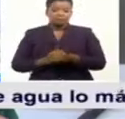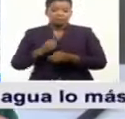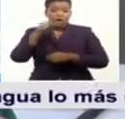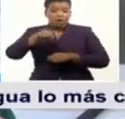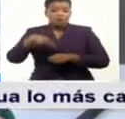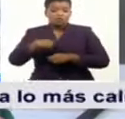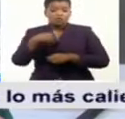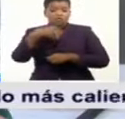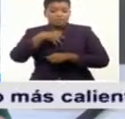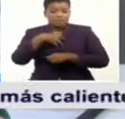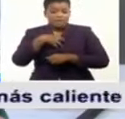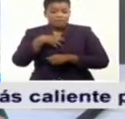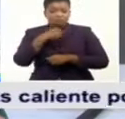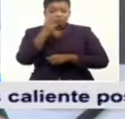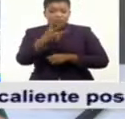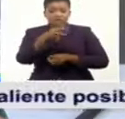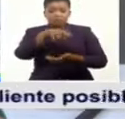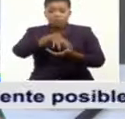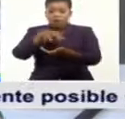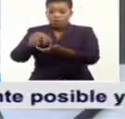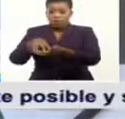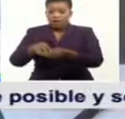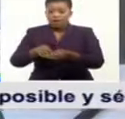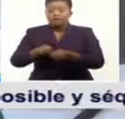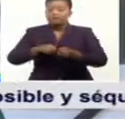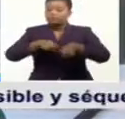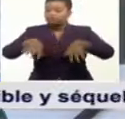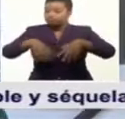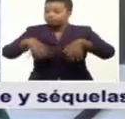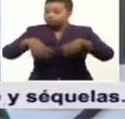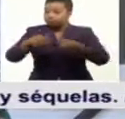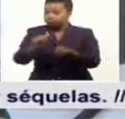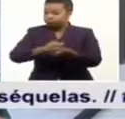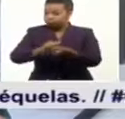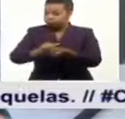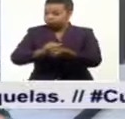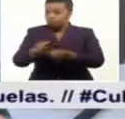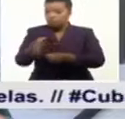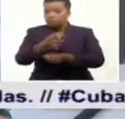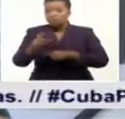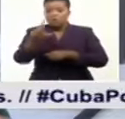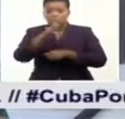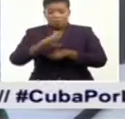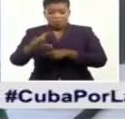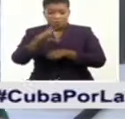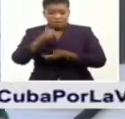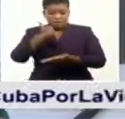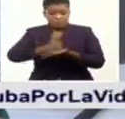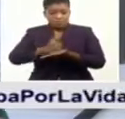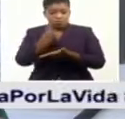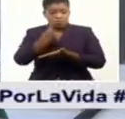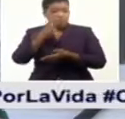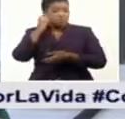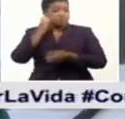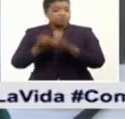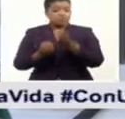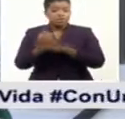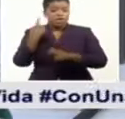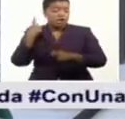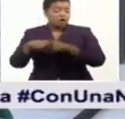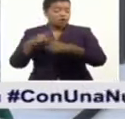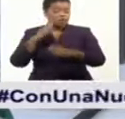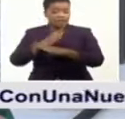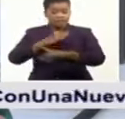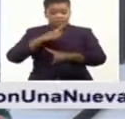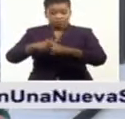están prestando servicio, uno en el municipio de Camagüey, uno en Florida y el otro en Santa Cruz. En próximos días, a partir del incremento de los